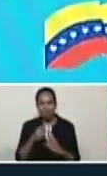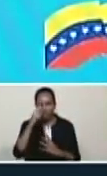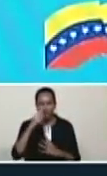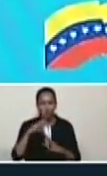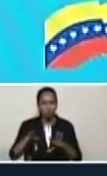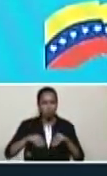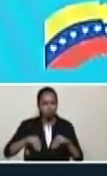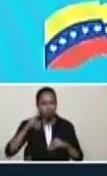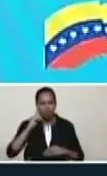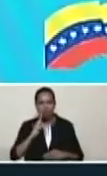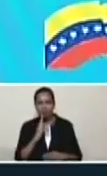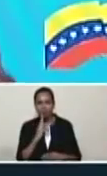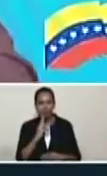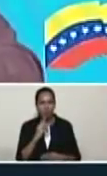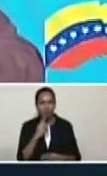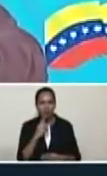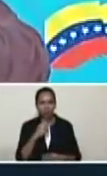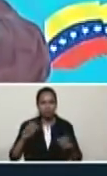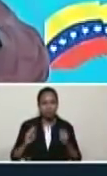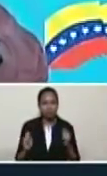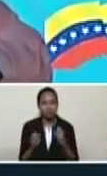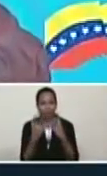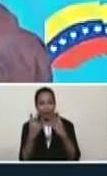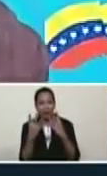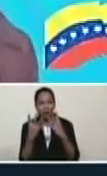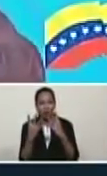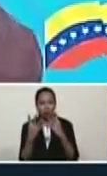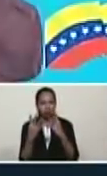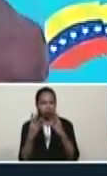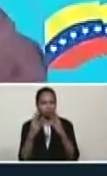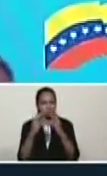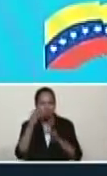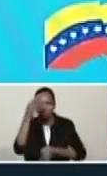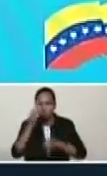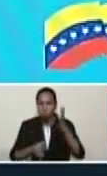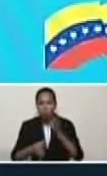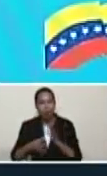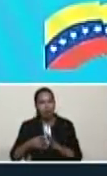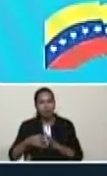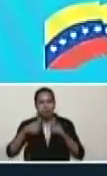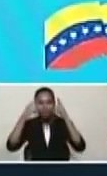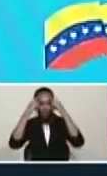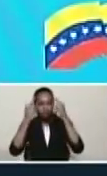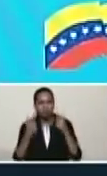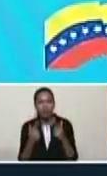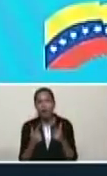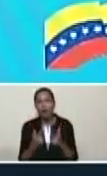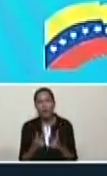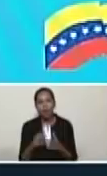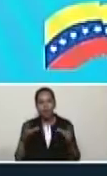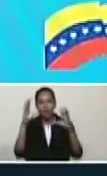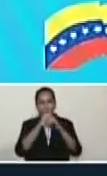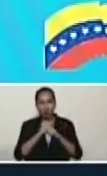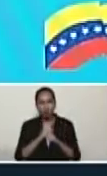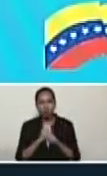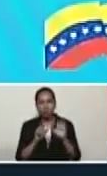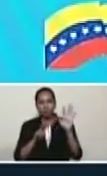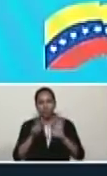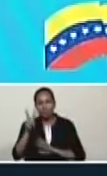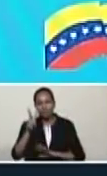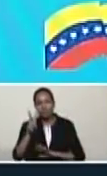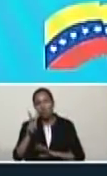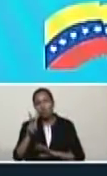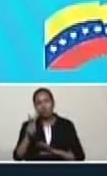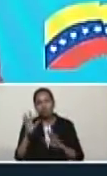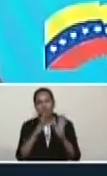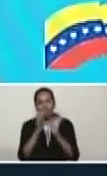nuestro libertador Simón Bolívar, salvaron milagrosamente la vida del comandante Chávez en la noche del 12 de abril, en la